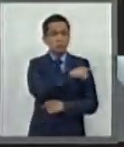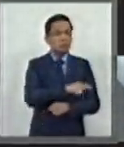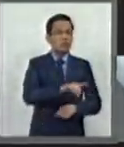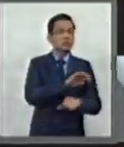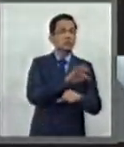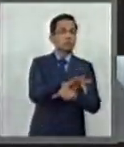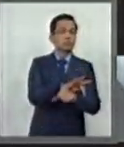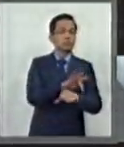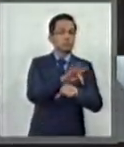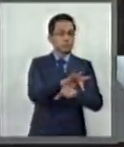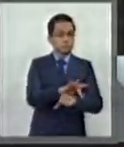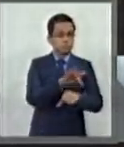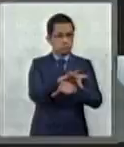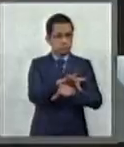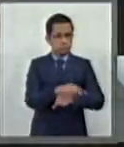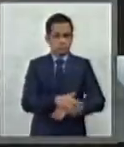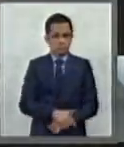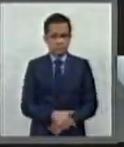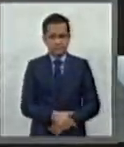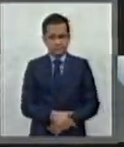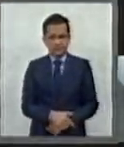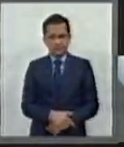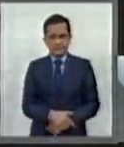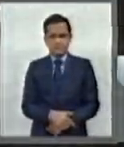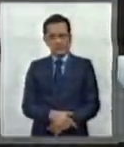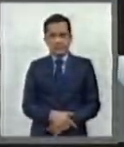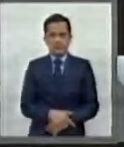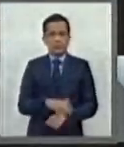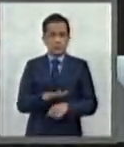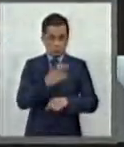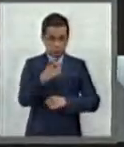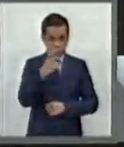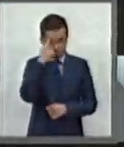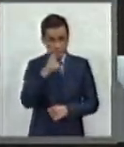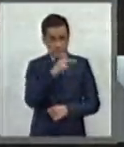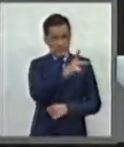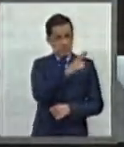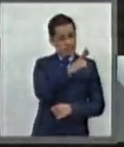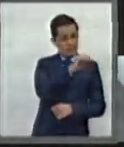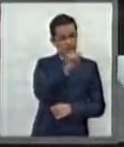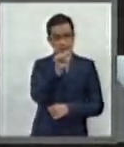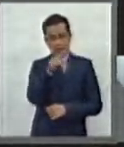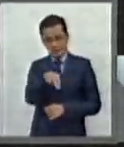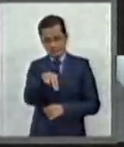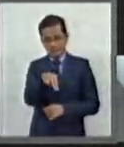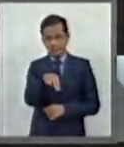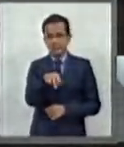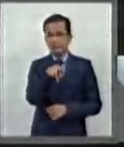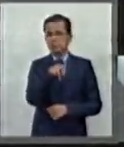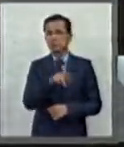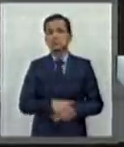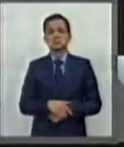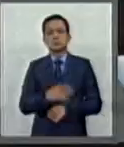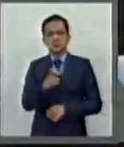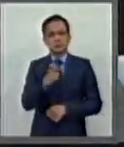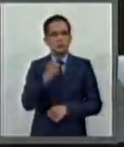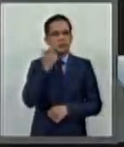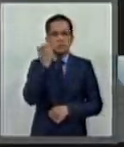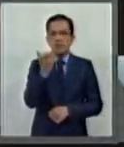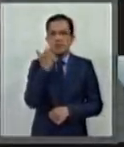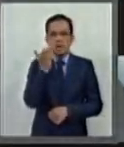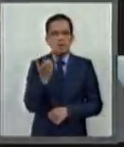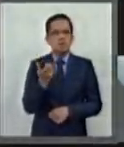solapan. Por ello, para el PRIAN es una fijación de tener a